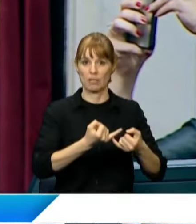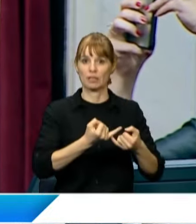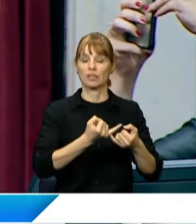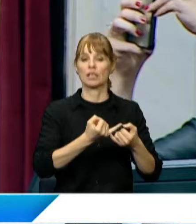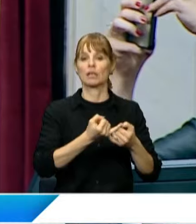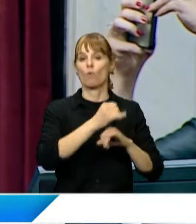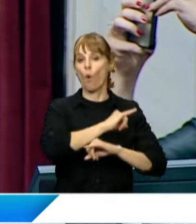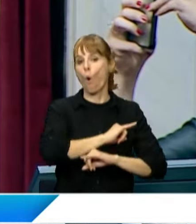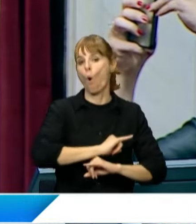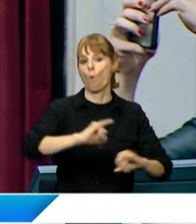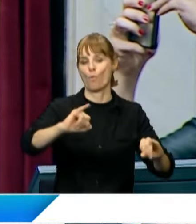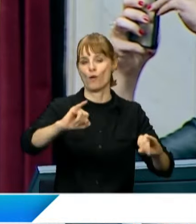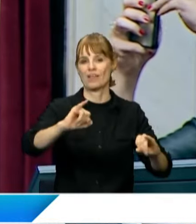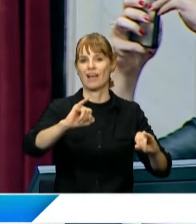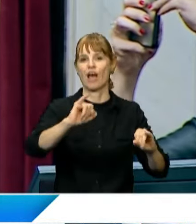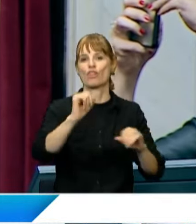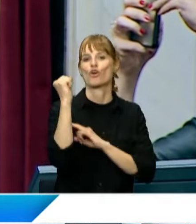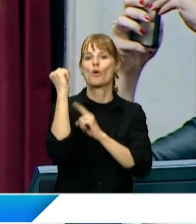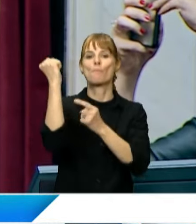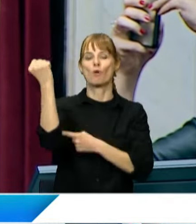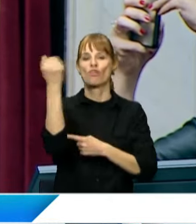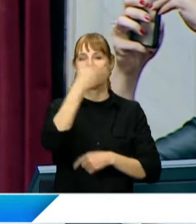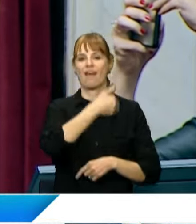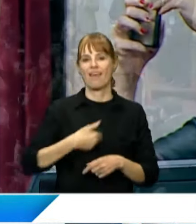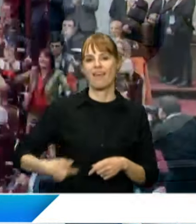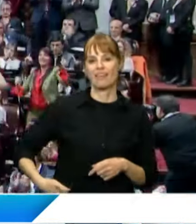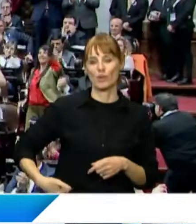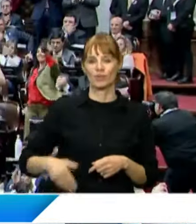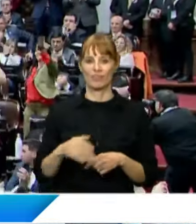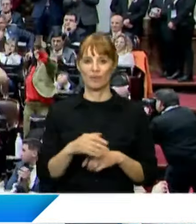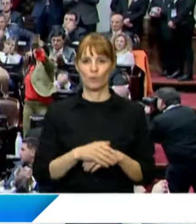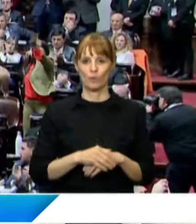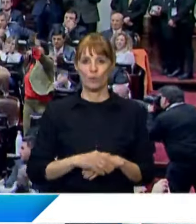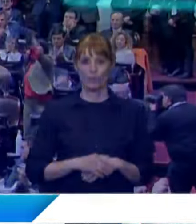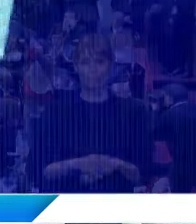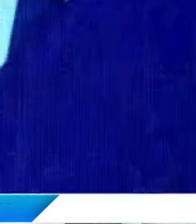Se comunicará al Poder Ejecutivo.